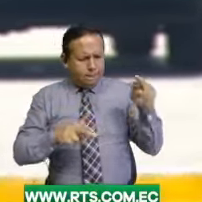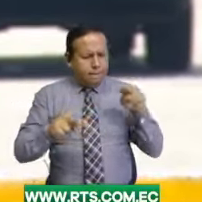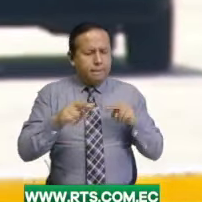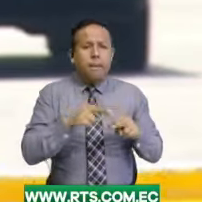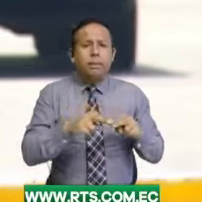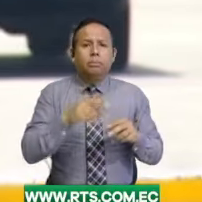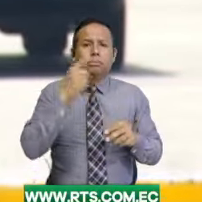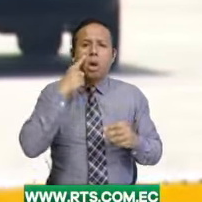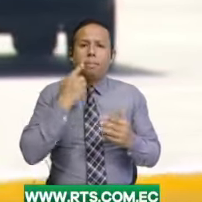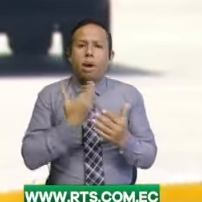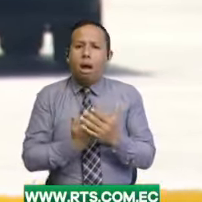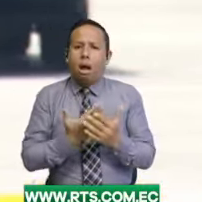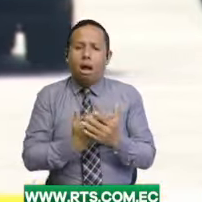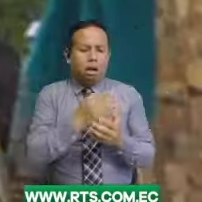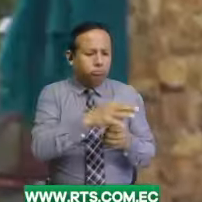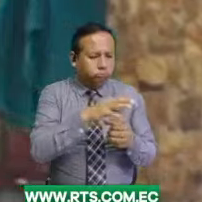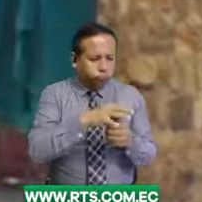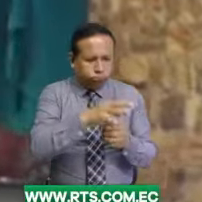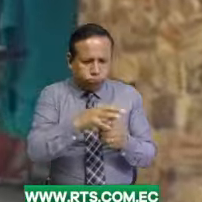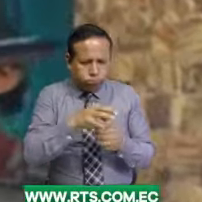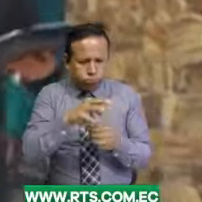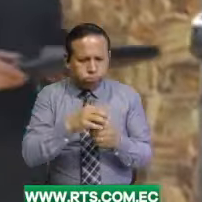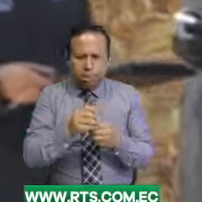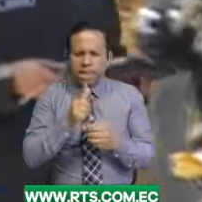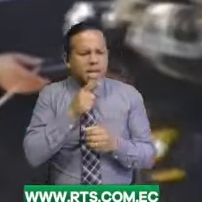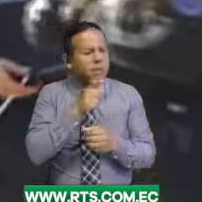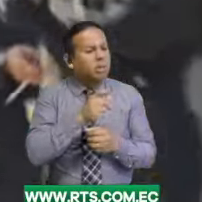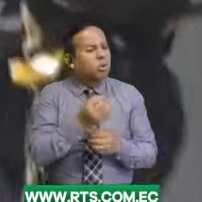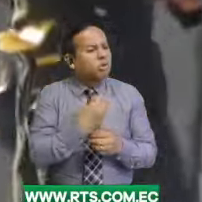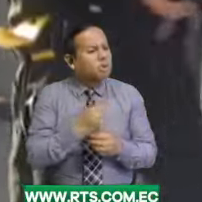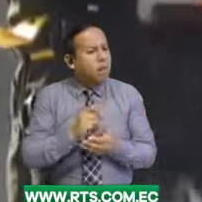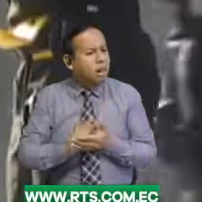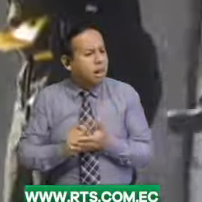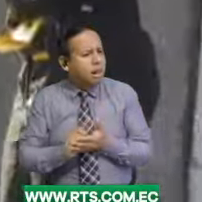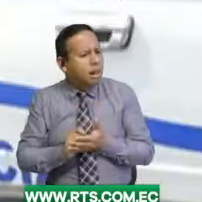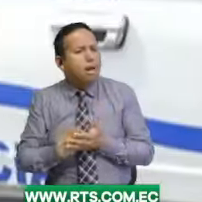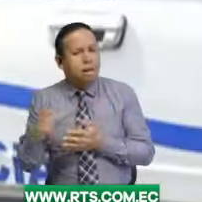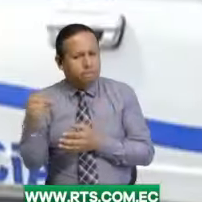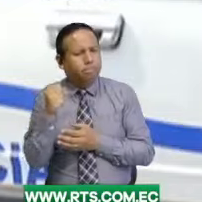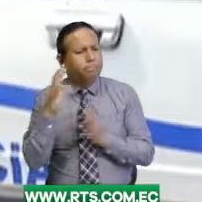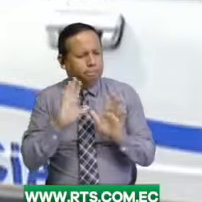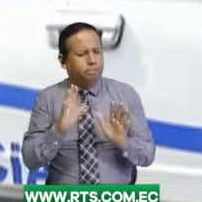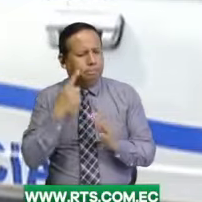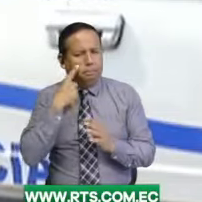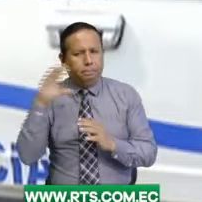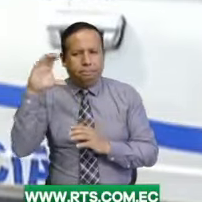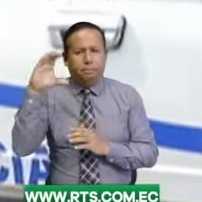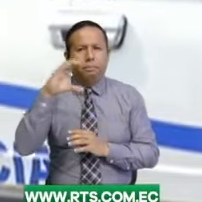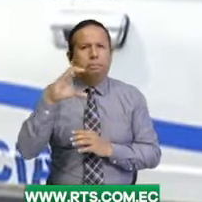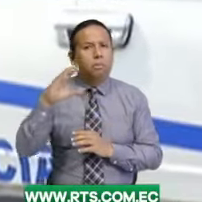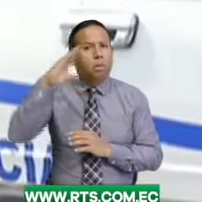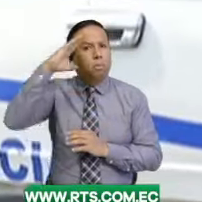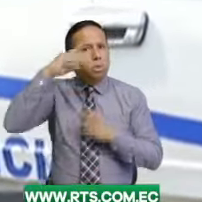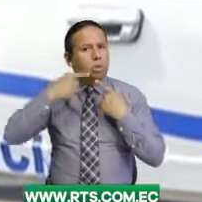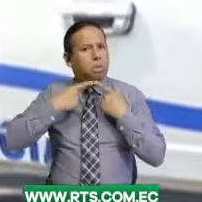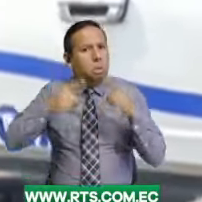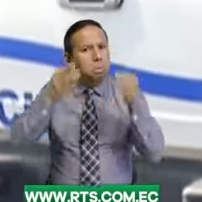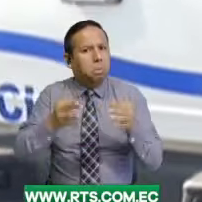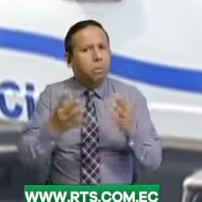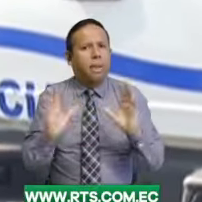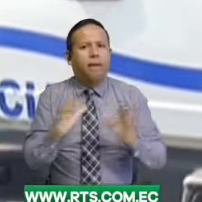Levantaron indicios y también información para capturar a los sujetos armados. Por ahora no ha existido un pronunciamiento de la institución del orden,